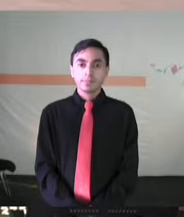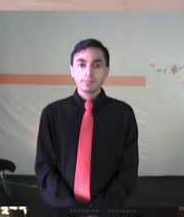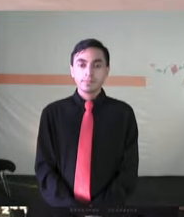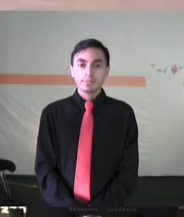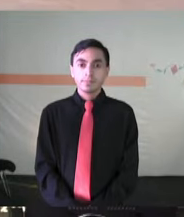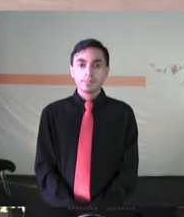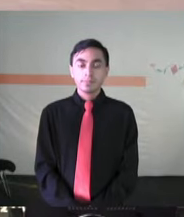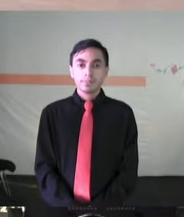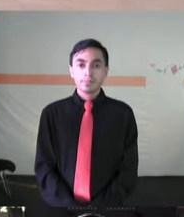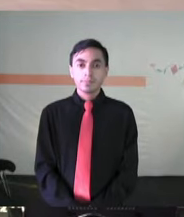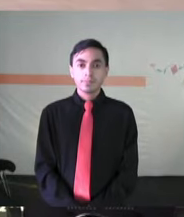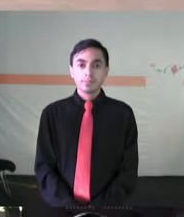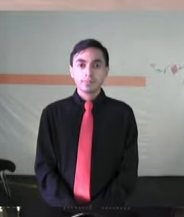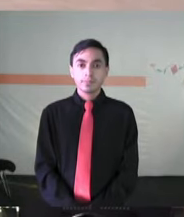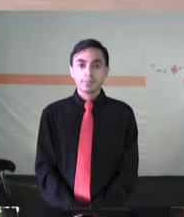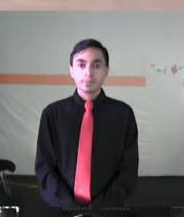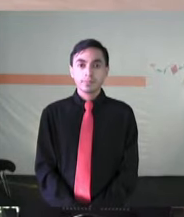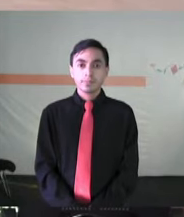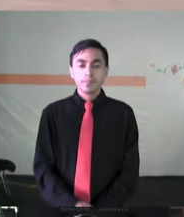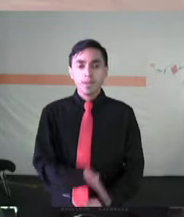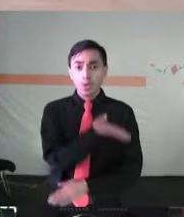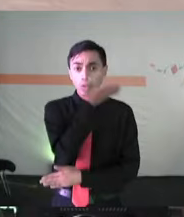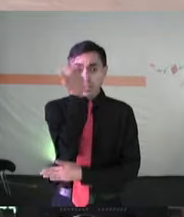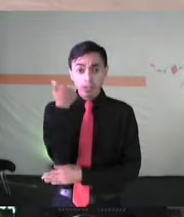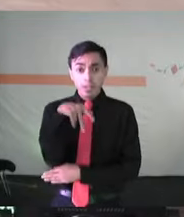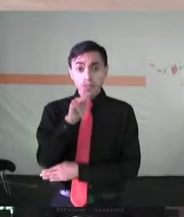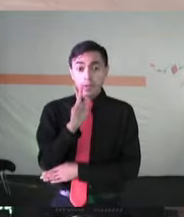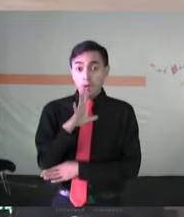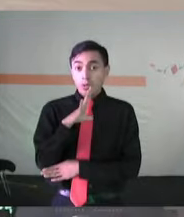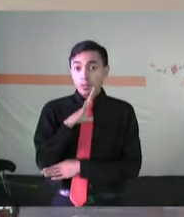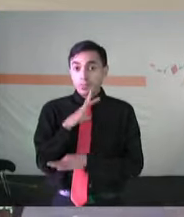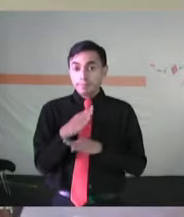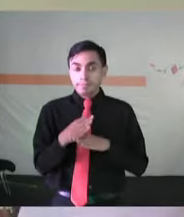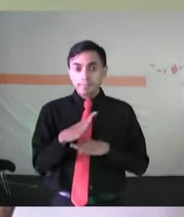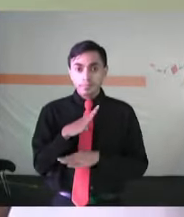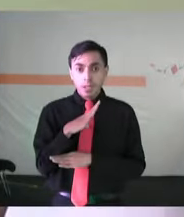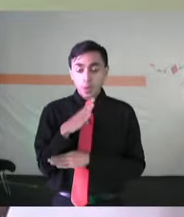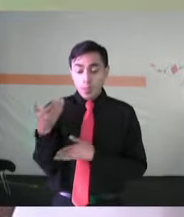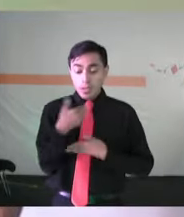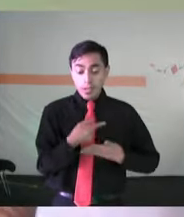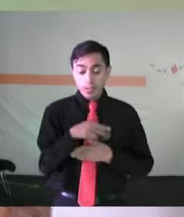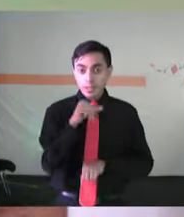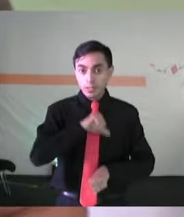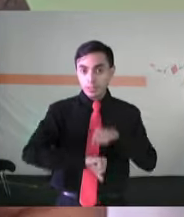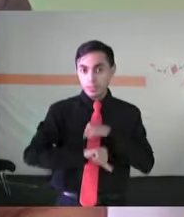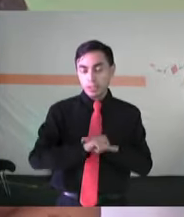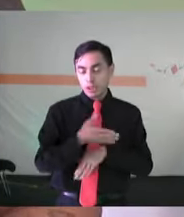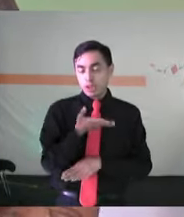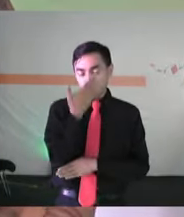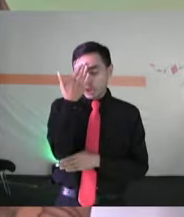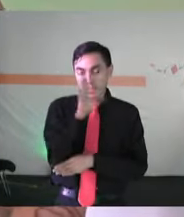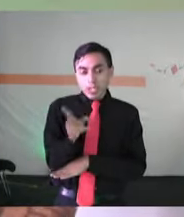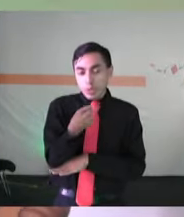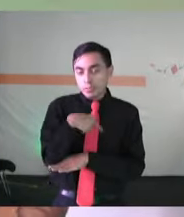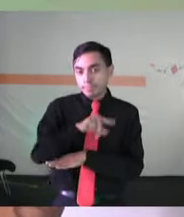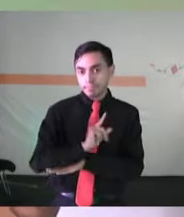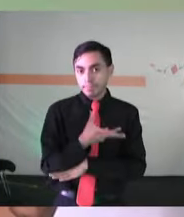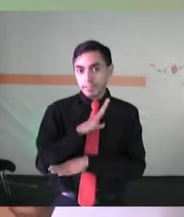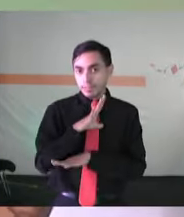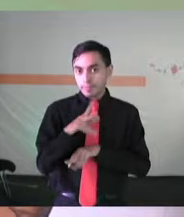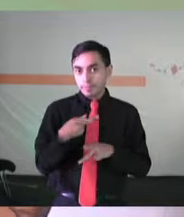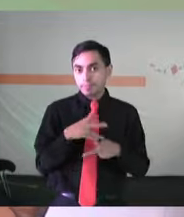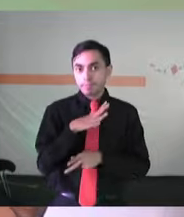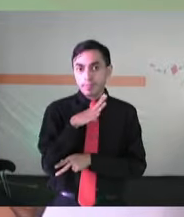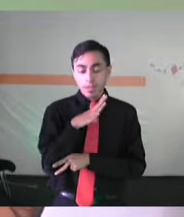Yo no sé ustedes, no estaba preparada para llorar así el día de hoy. Yo sé que muchos tampoco. Lampuero salvó mi vida